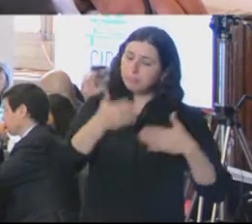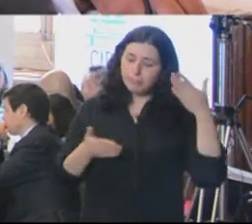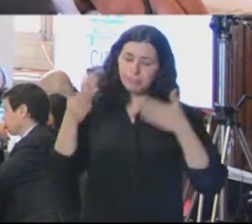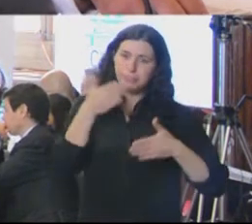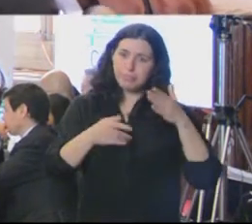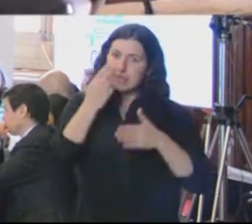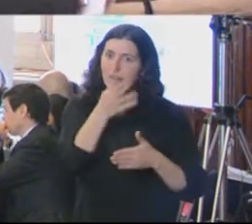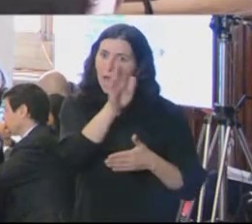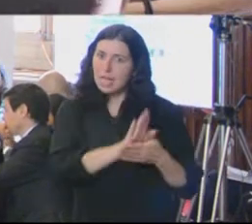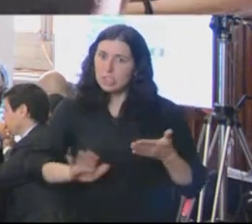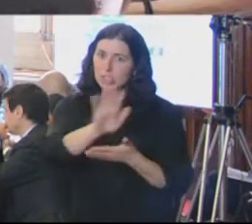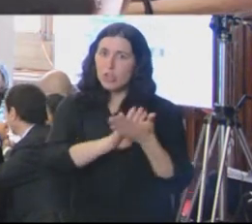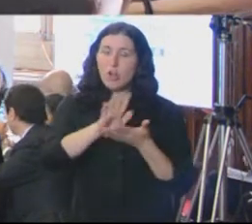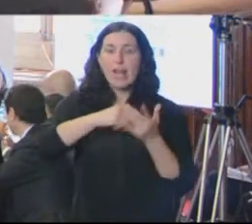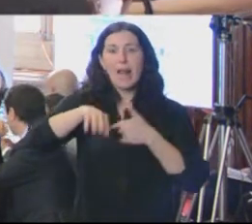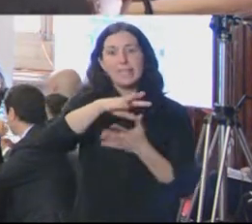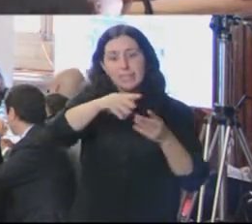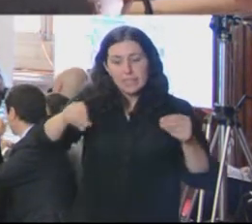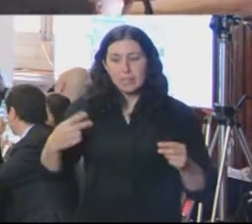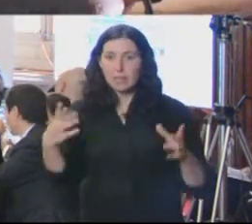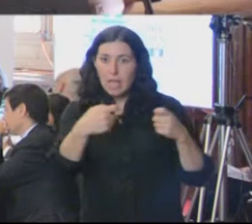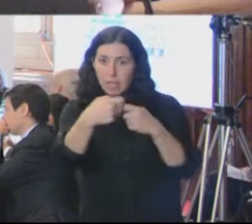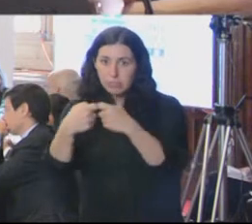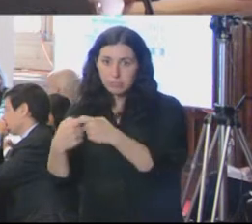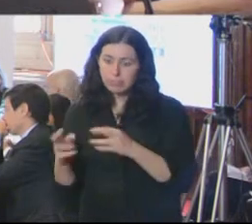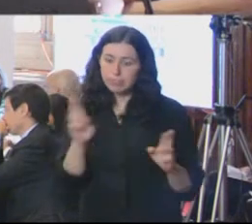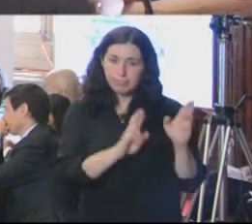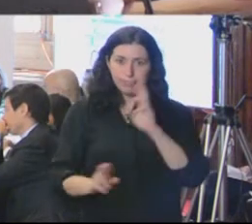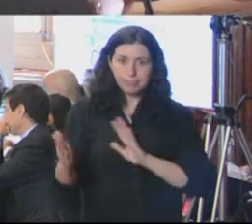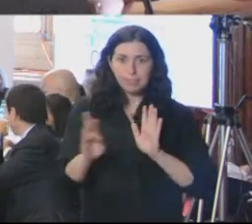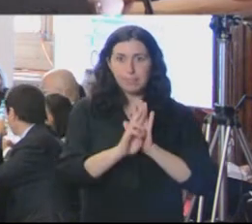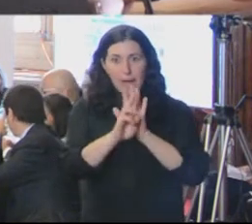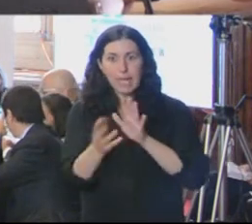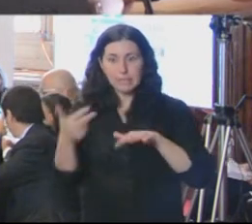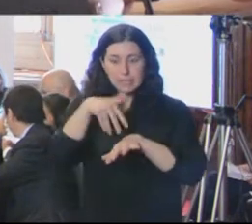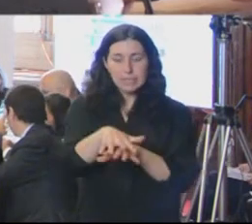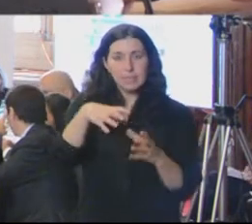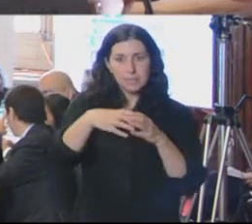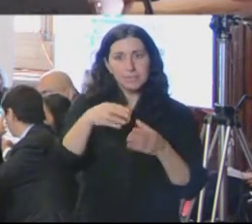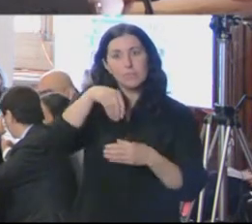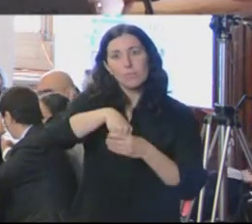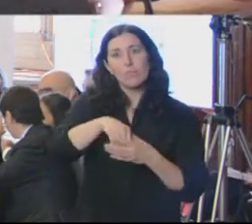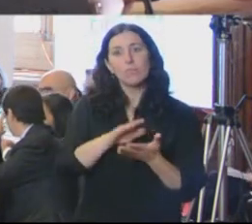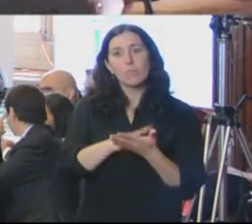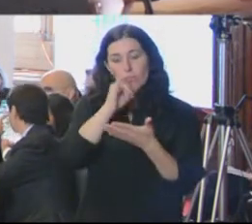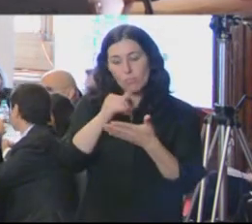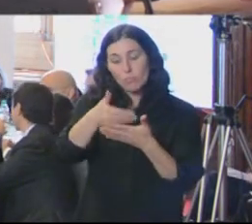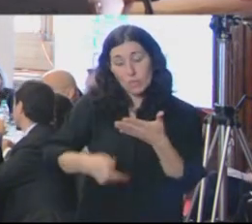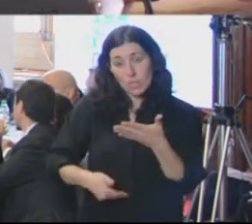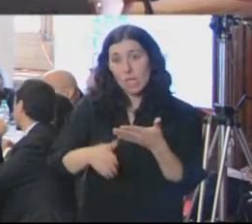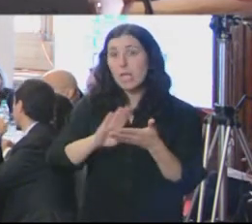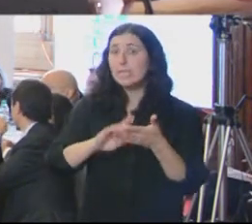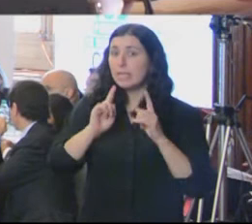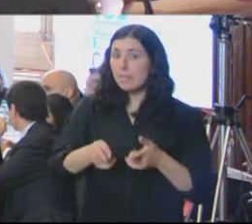participativo nacional y territorial de organizaciones de defensores de derechos humanos y la institucionalidad en su conjunto, tanto en el orden nacional